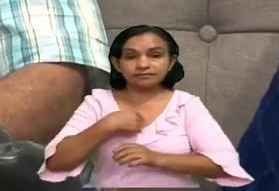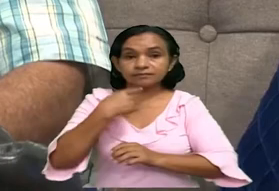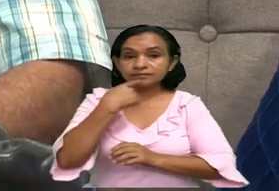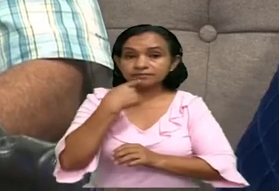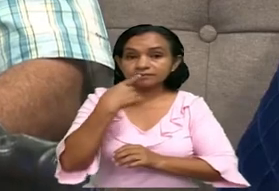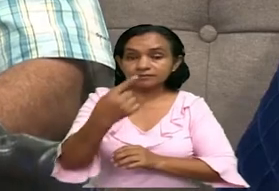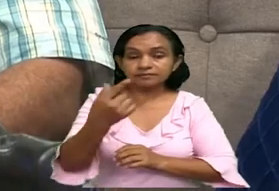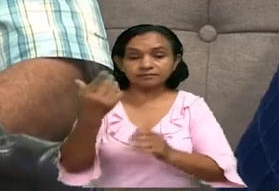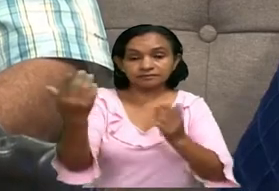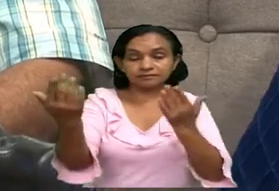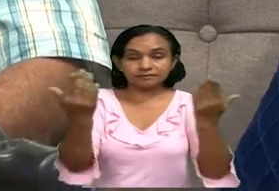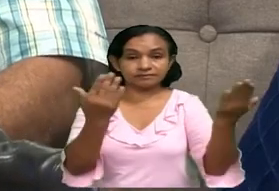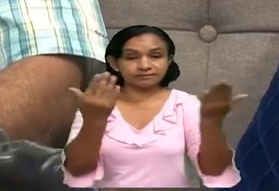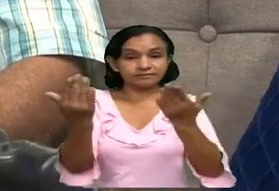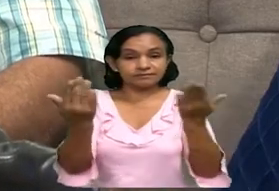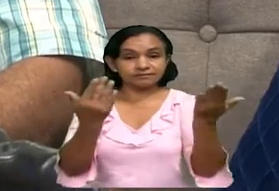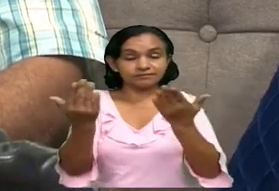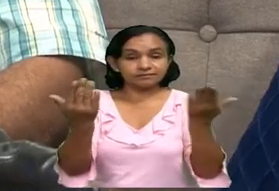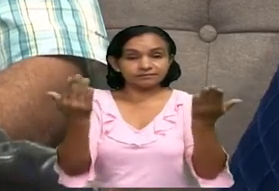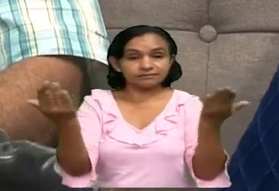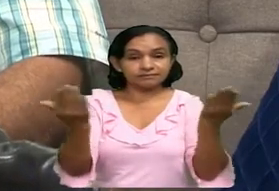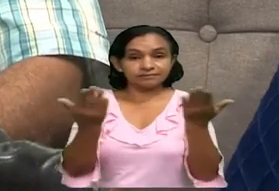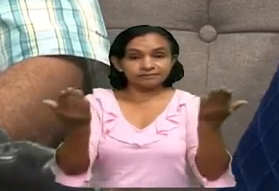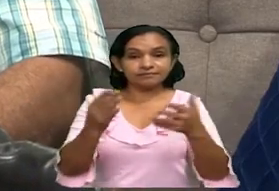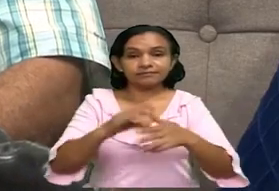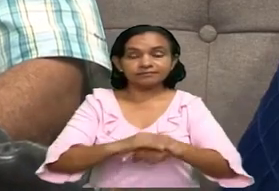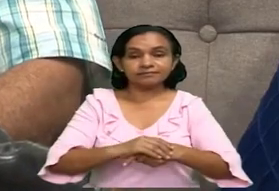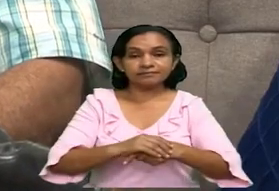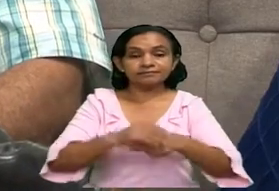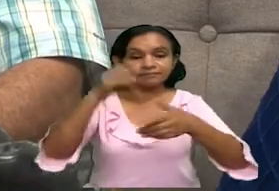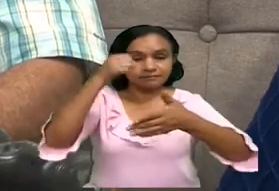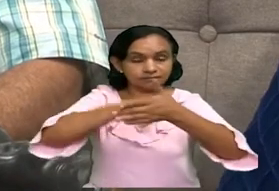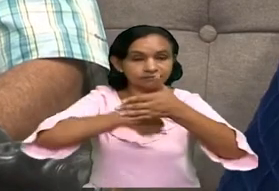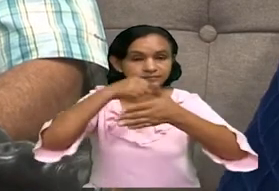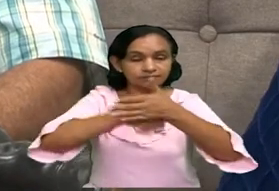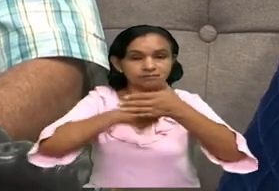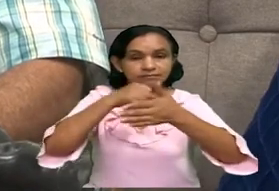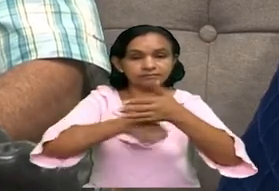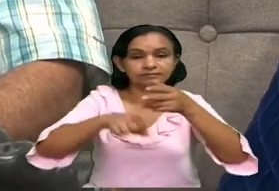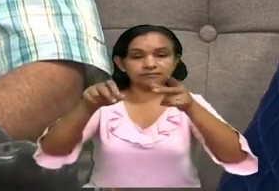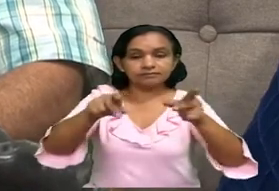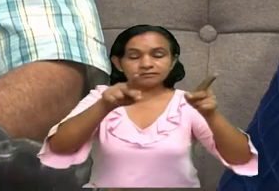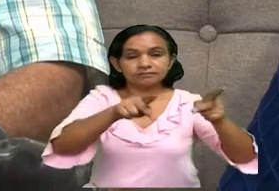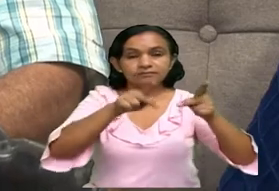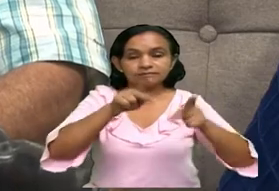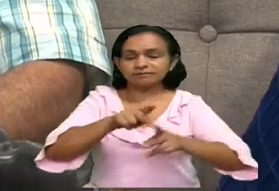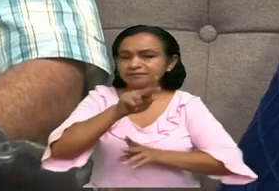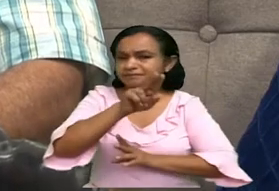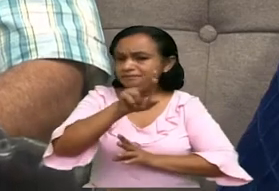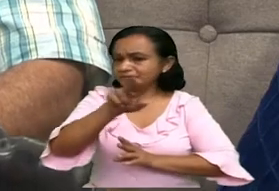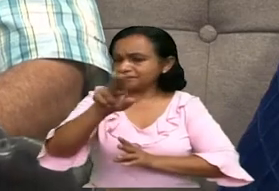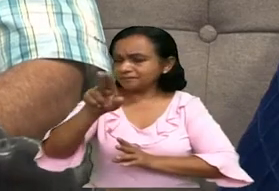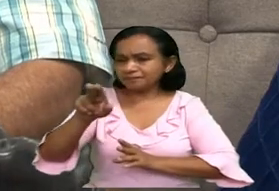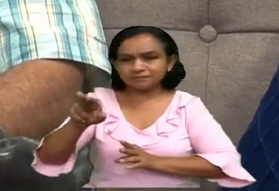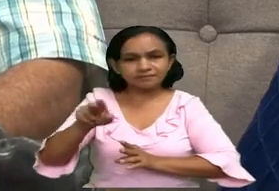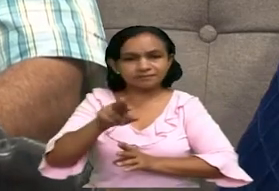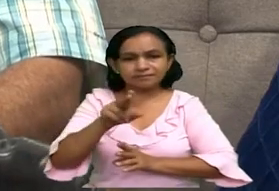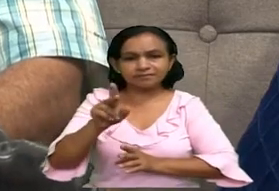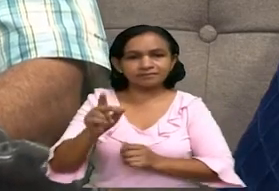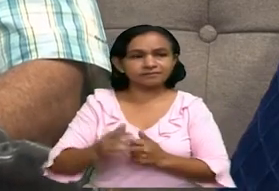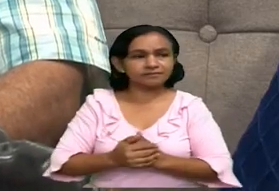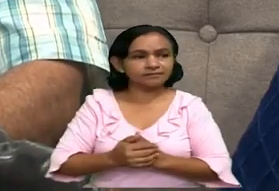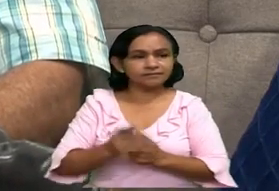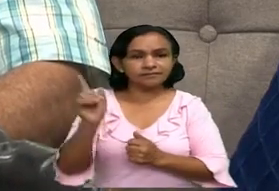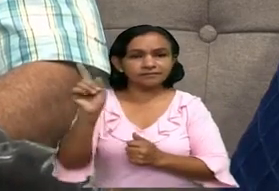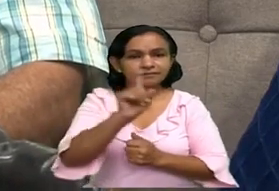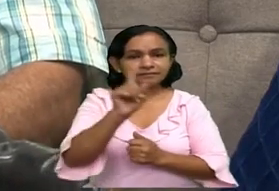una comparación de el esfuerzo de los productores es el mismo. Los productores no hemos